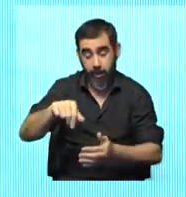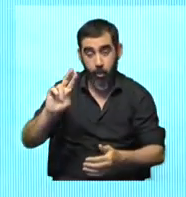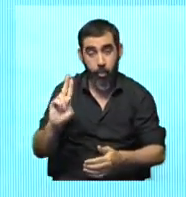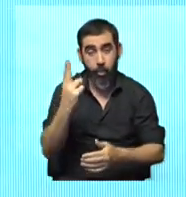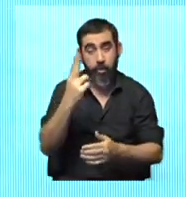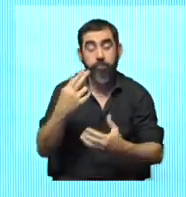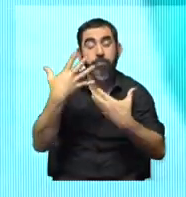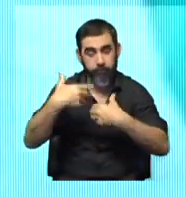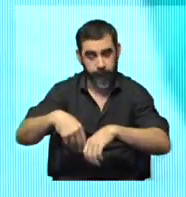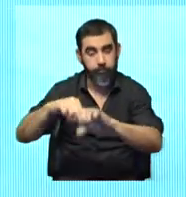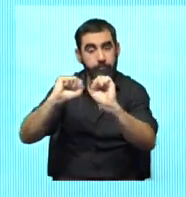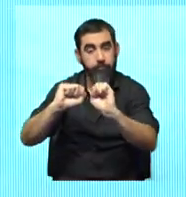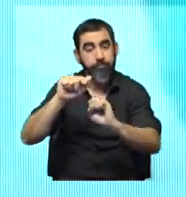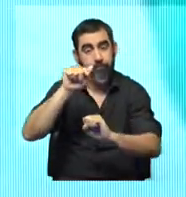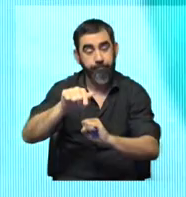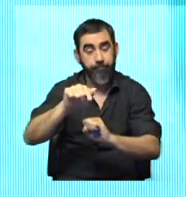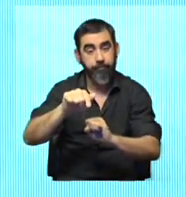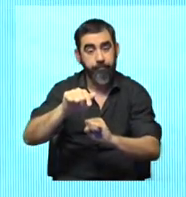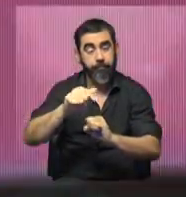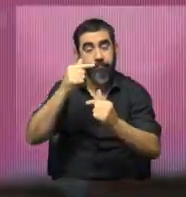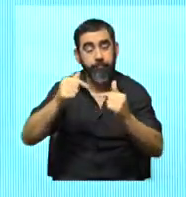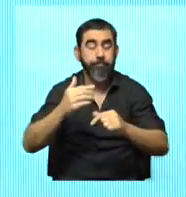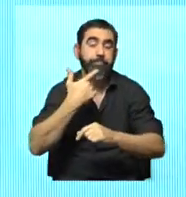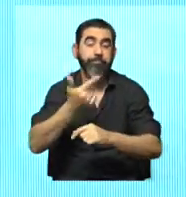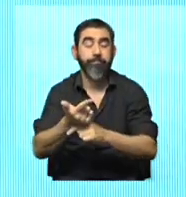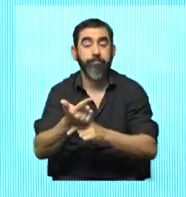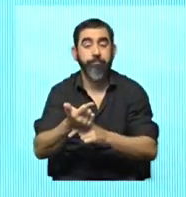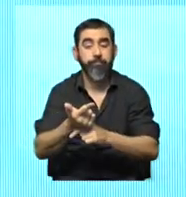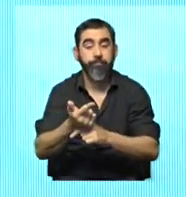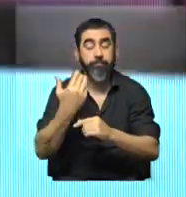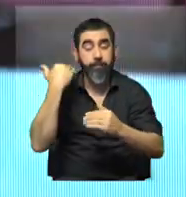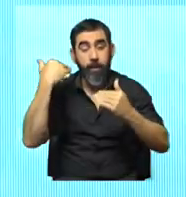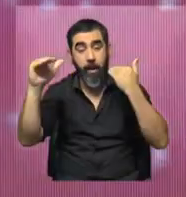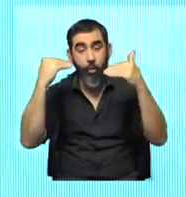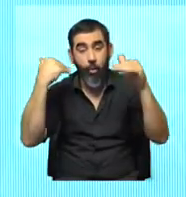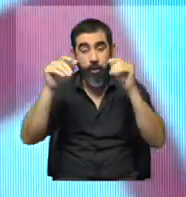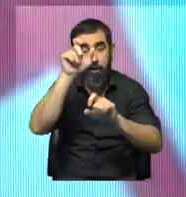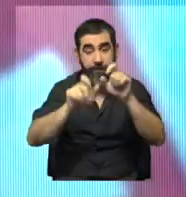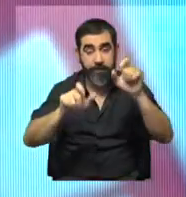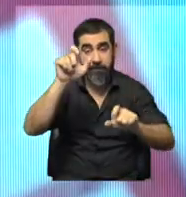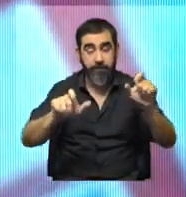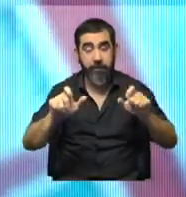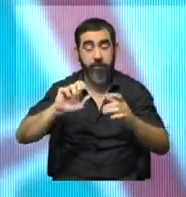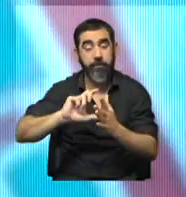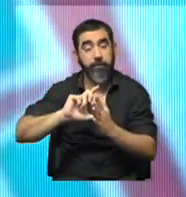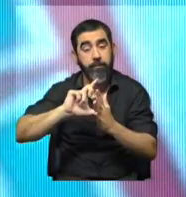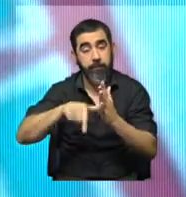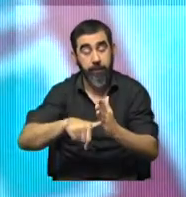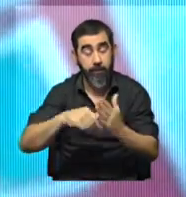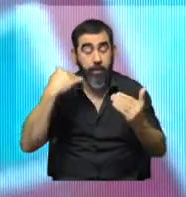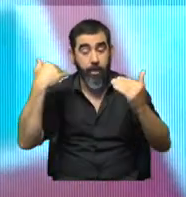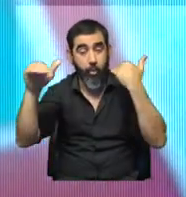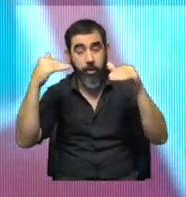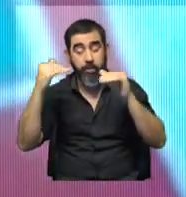a identificar cosas como, primero, nuestros adolescentes no solo son tardíos porque son